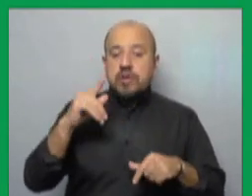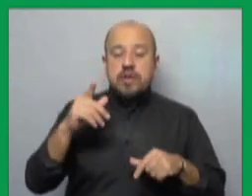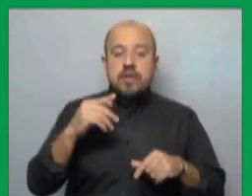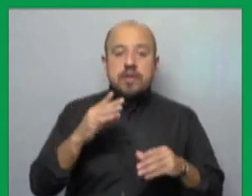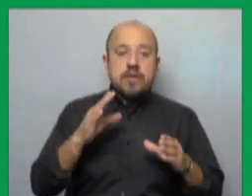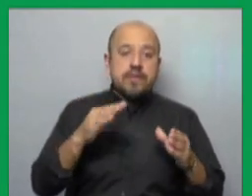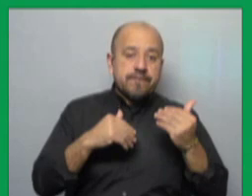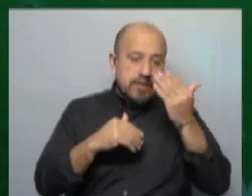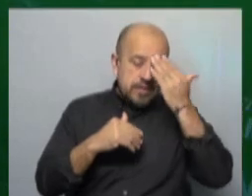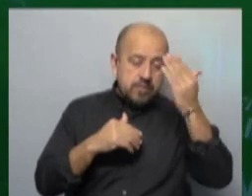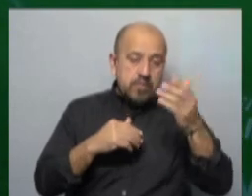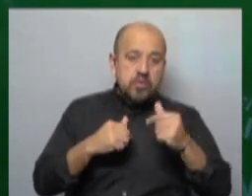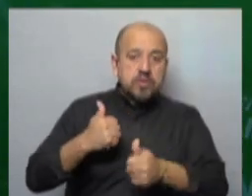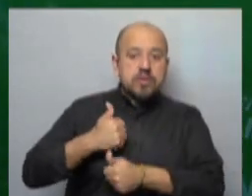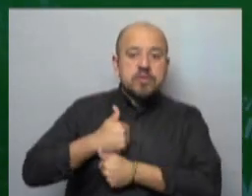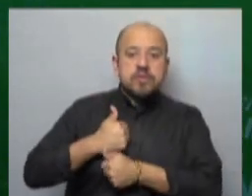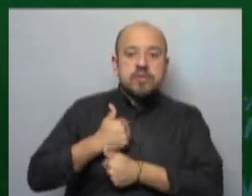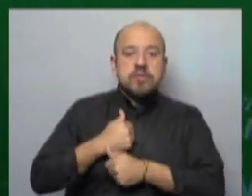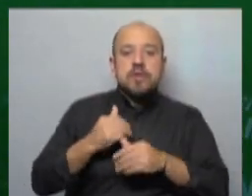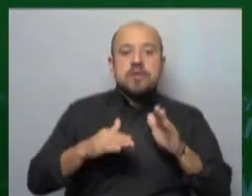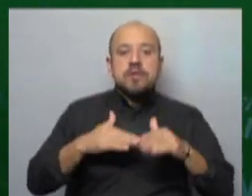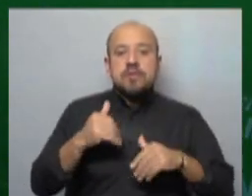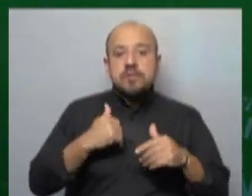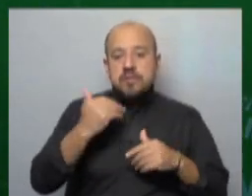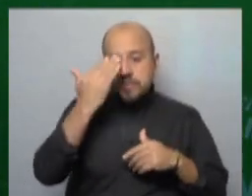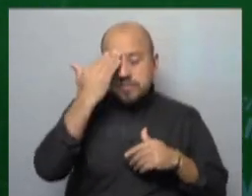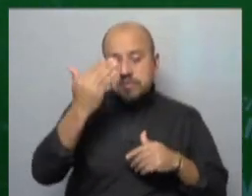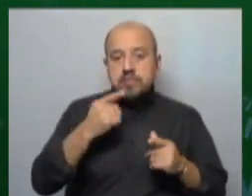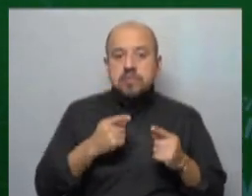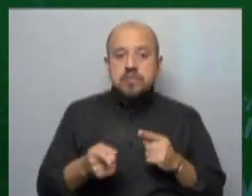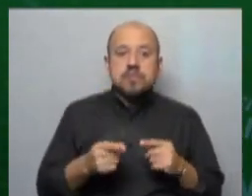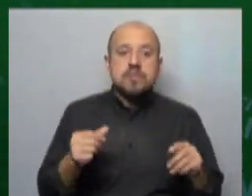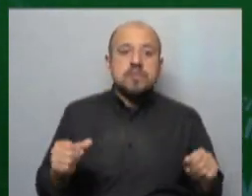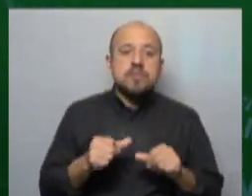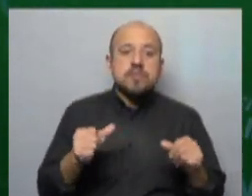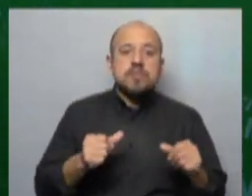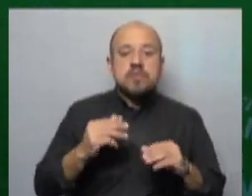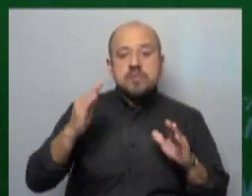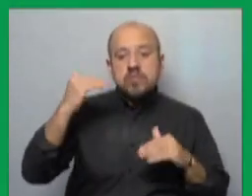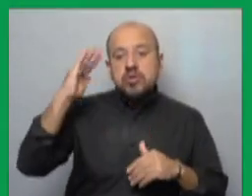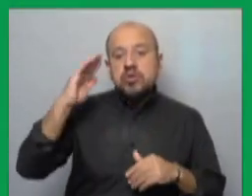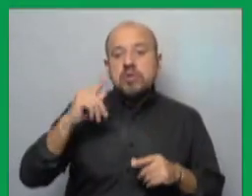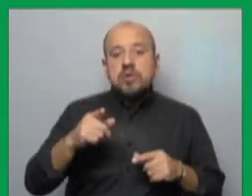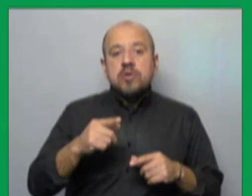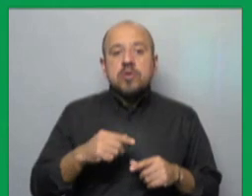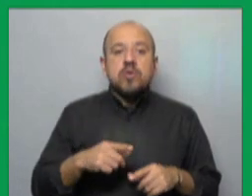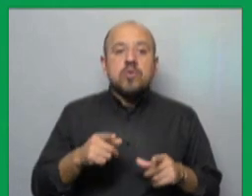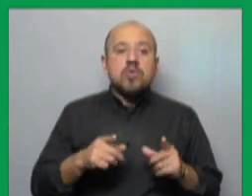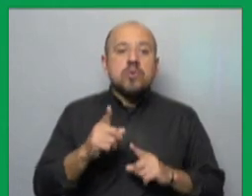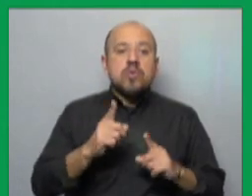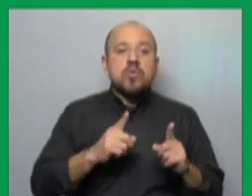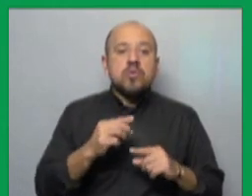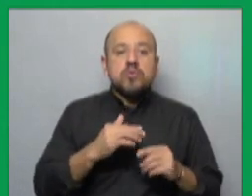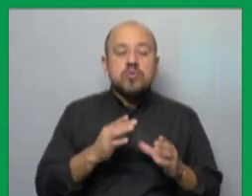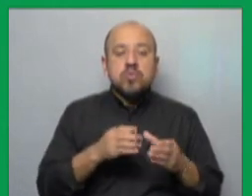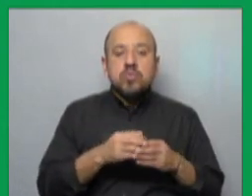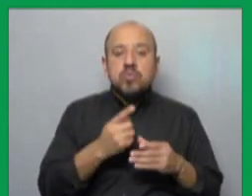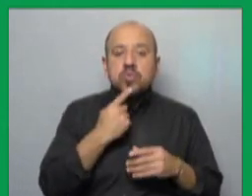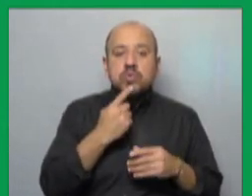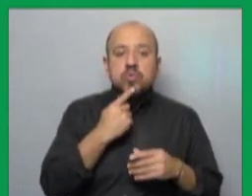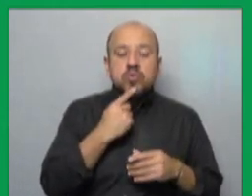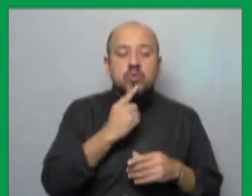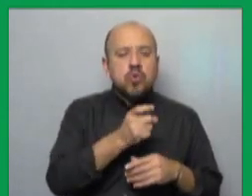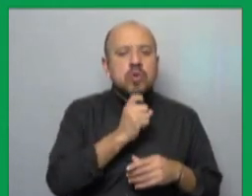han habido otros casos en los que el frente amplio- pivoteo y generó mayorías circunstanciales con parte del partido colorado sobre todo con